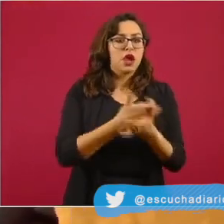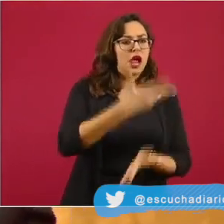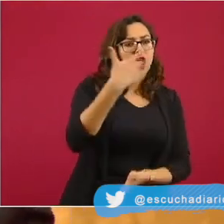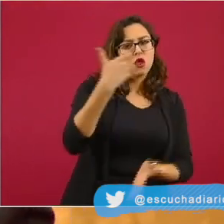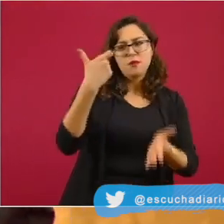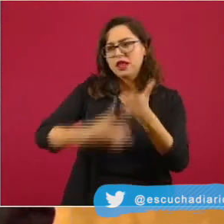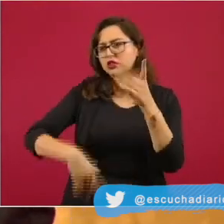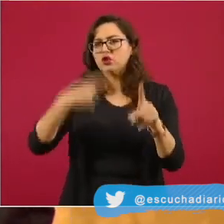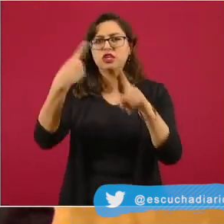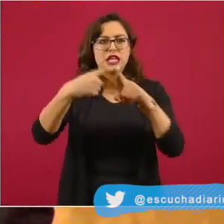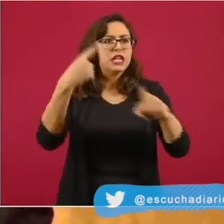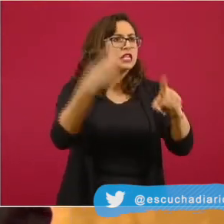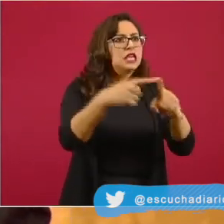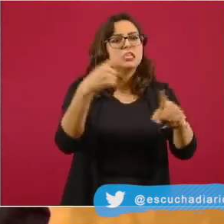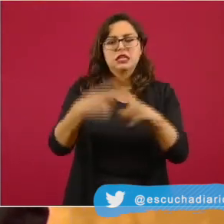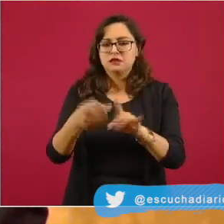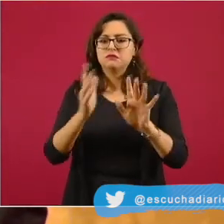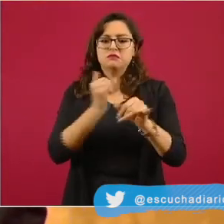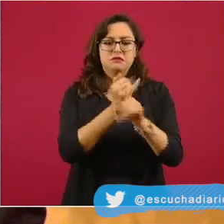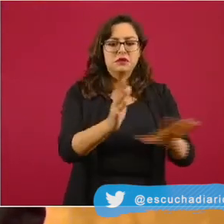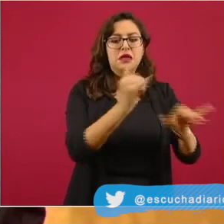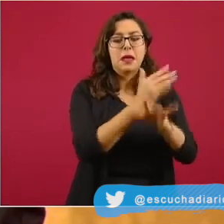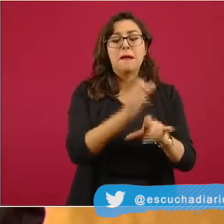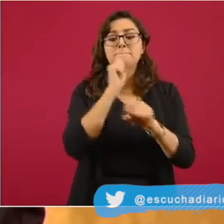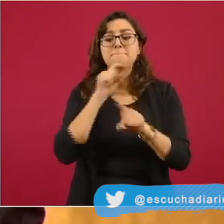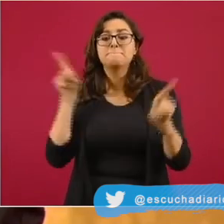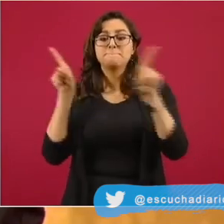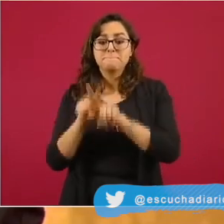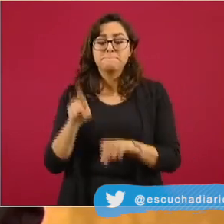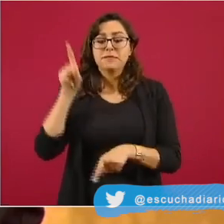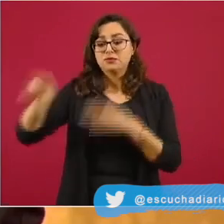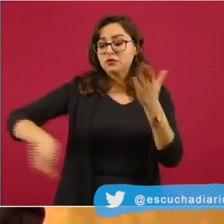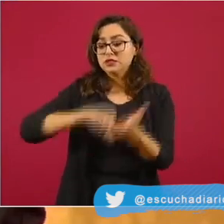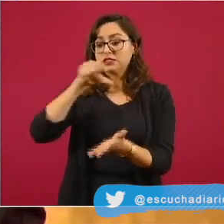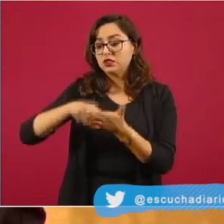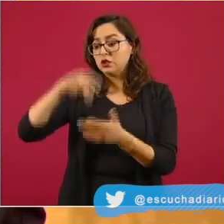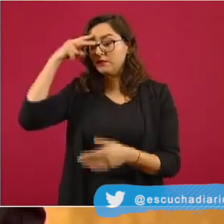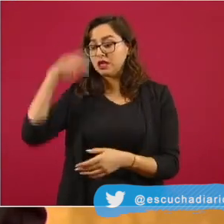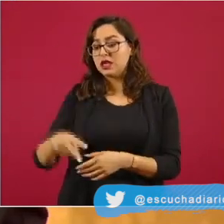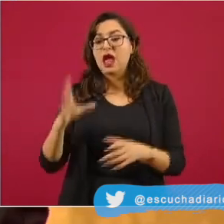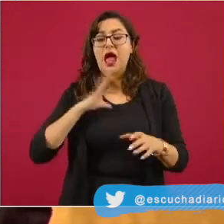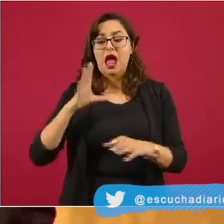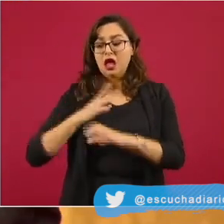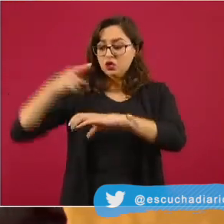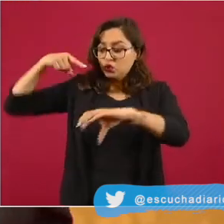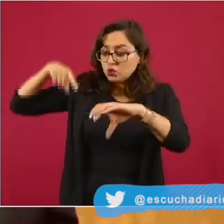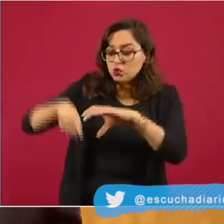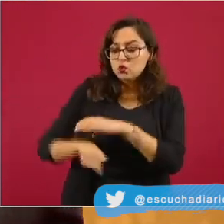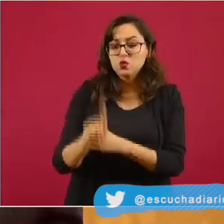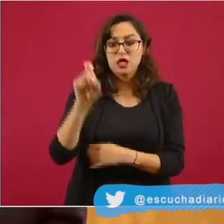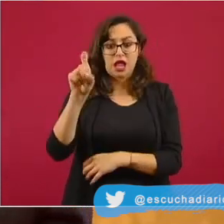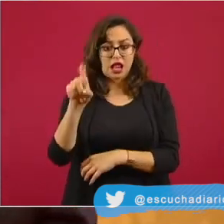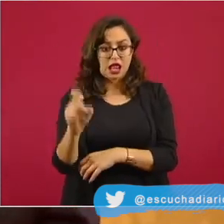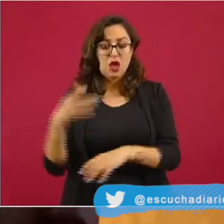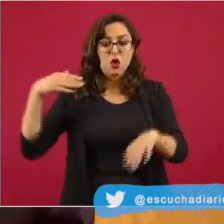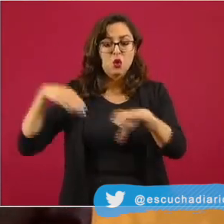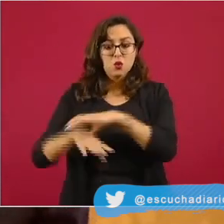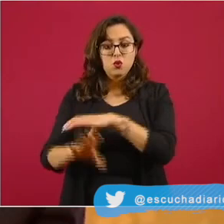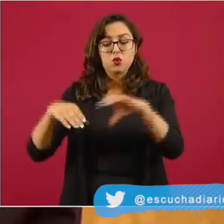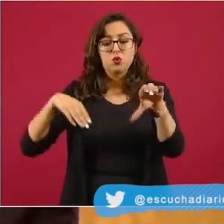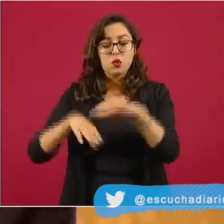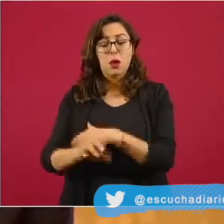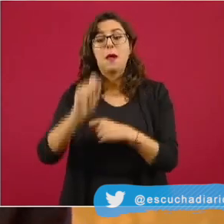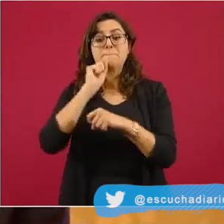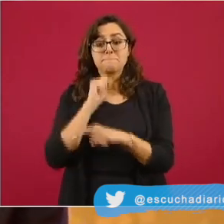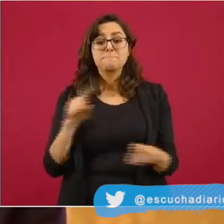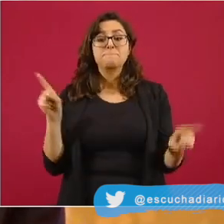emisor Oriente para evitar inundaciones en el Valle de México. Nuestro país fue electo casi por